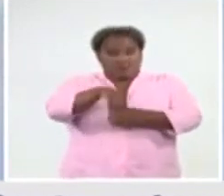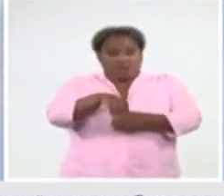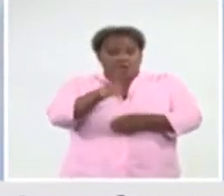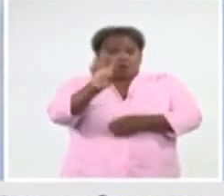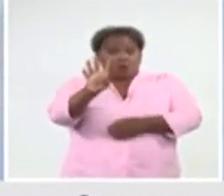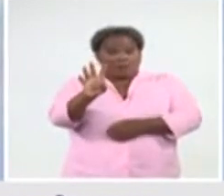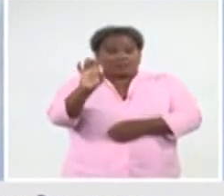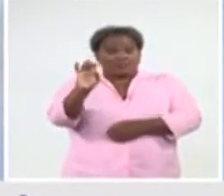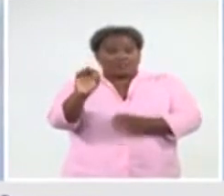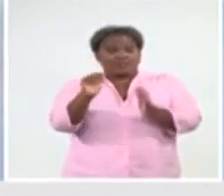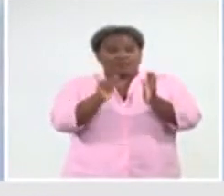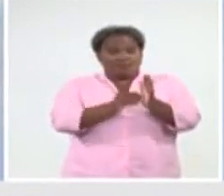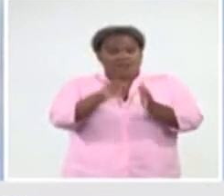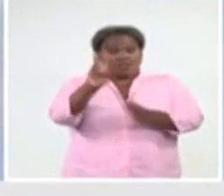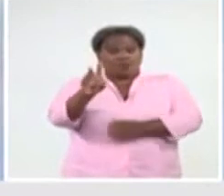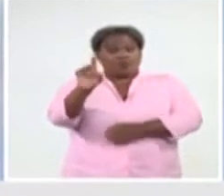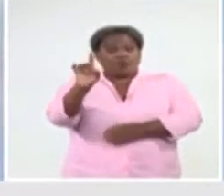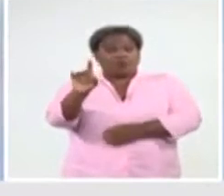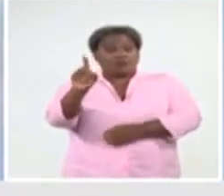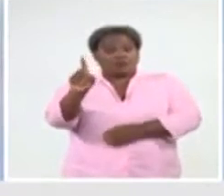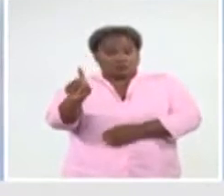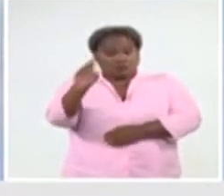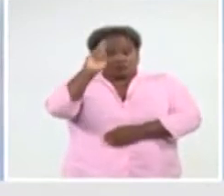47.291 activos,